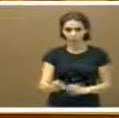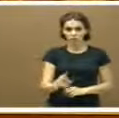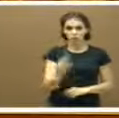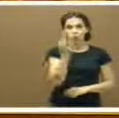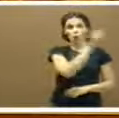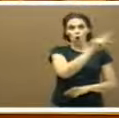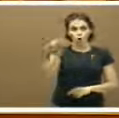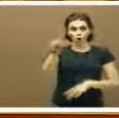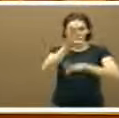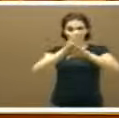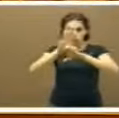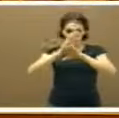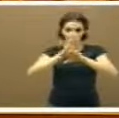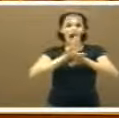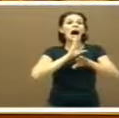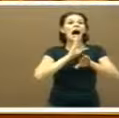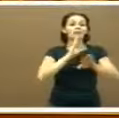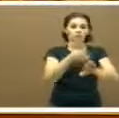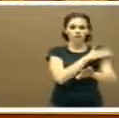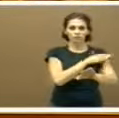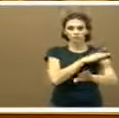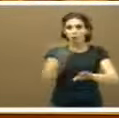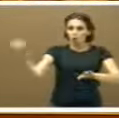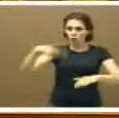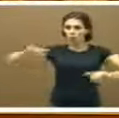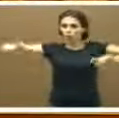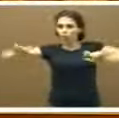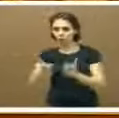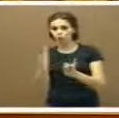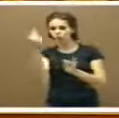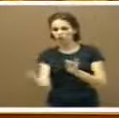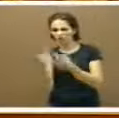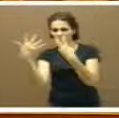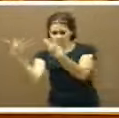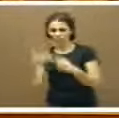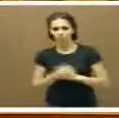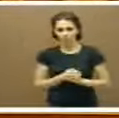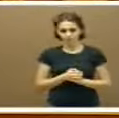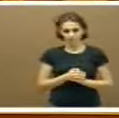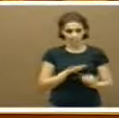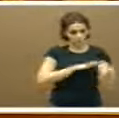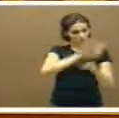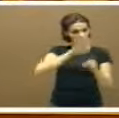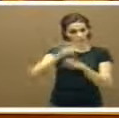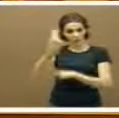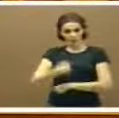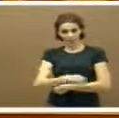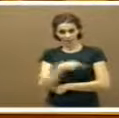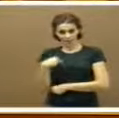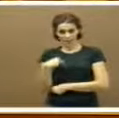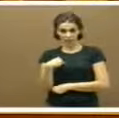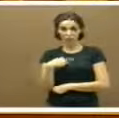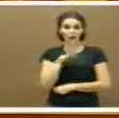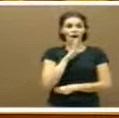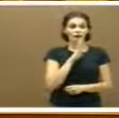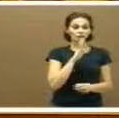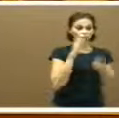a siete las consejerías en el Gobierno de Extremadura. Se han reducido las áreas sanitarias de ocho a cuatro.